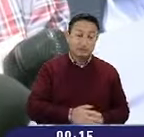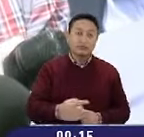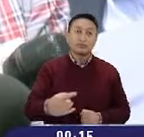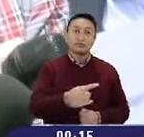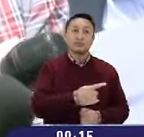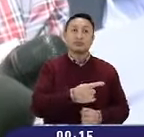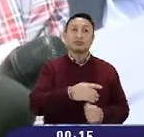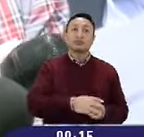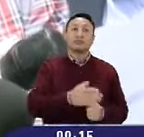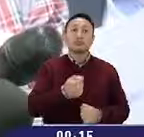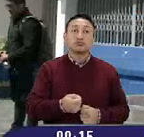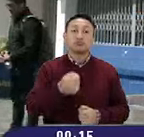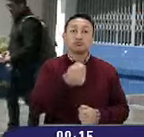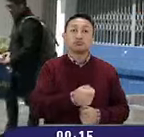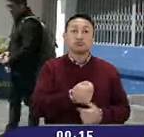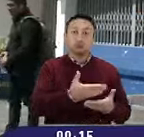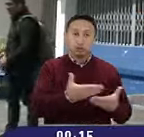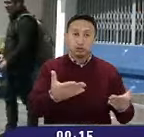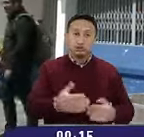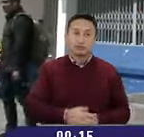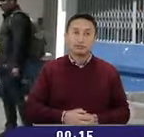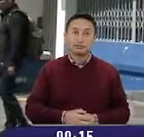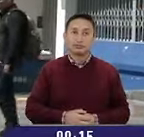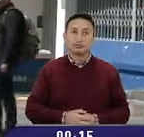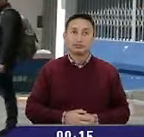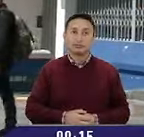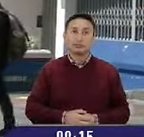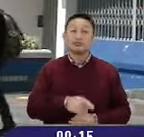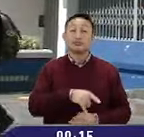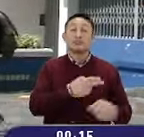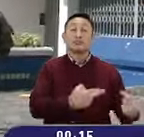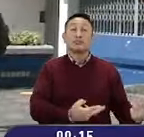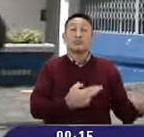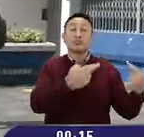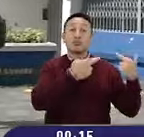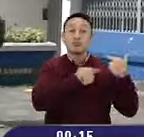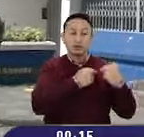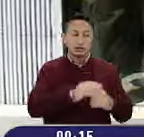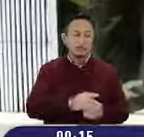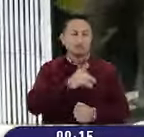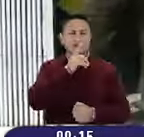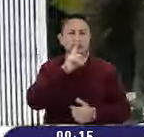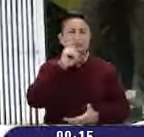como un aporte en especie. Ahora la responsabilidad de determinar quién tiene